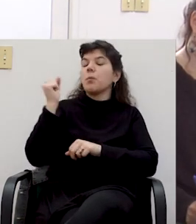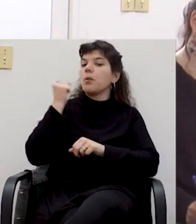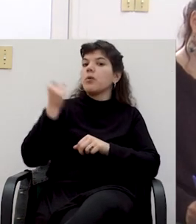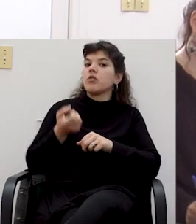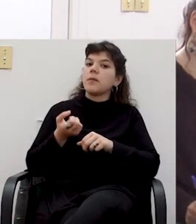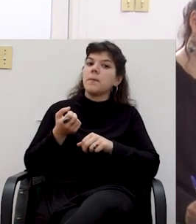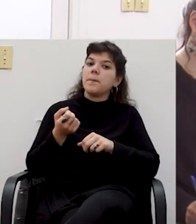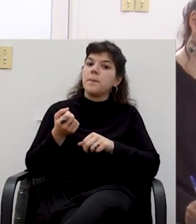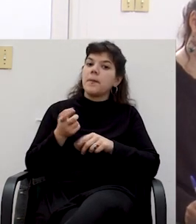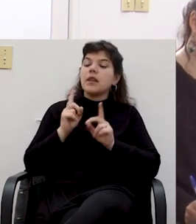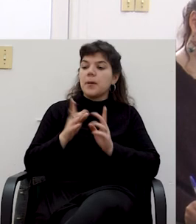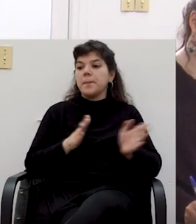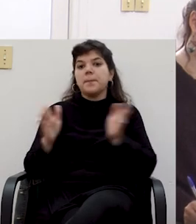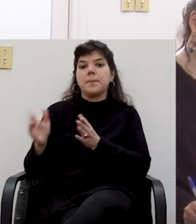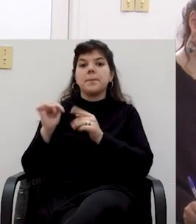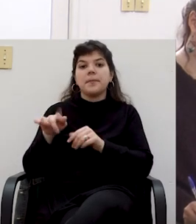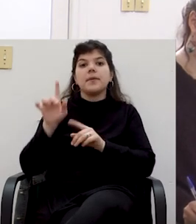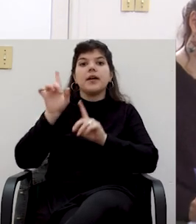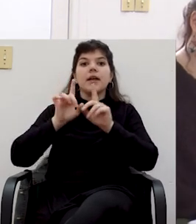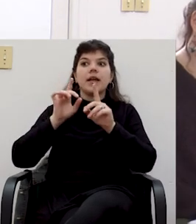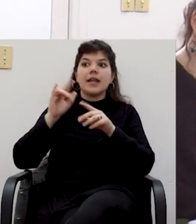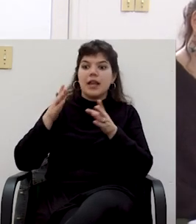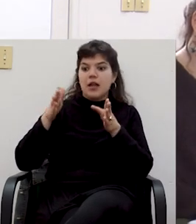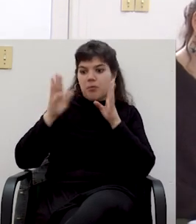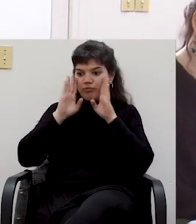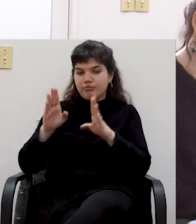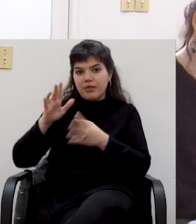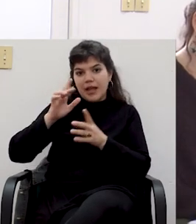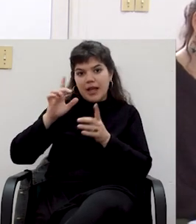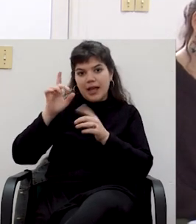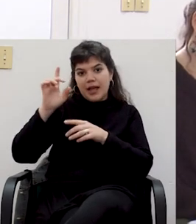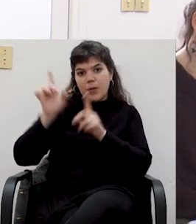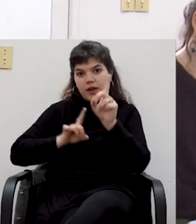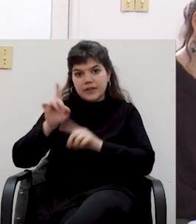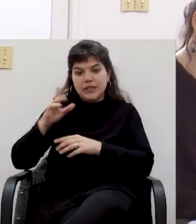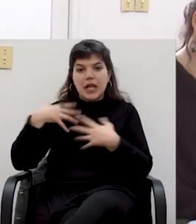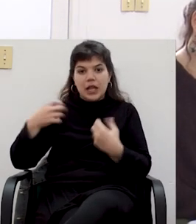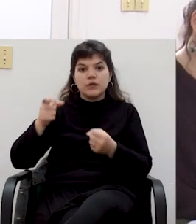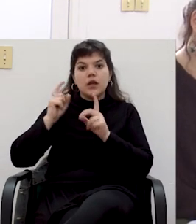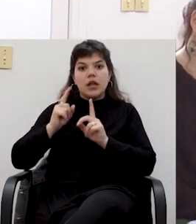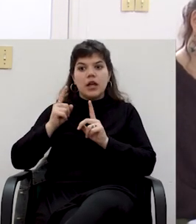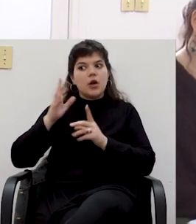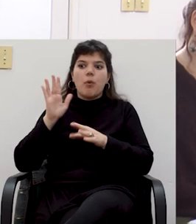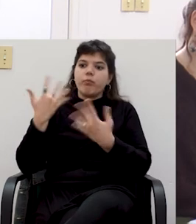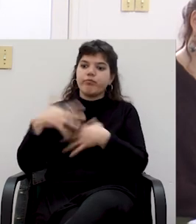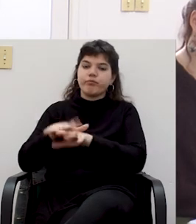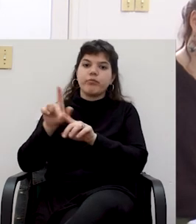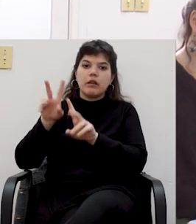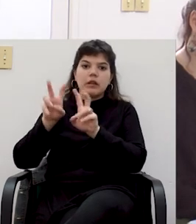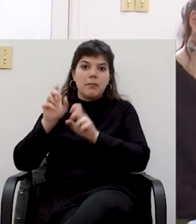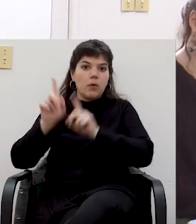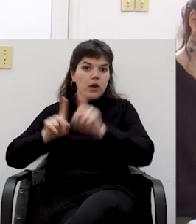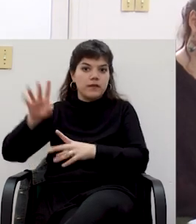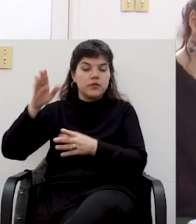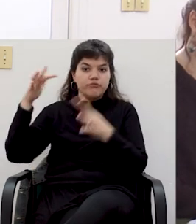importante. Por otro lado, tenemos la División Universitaria de la Salud, que está integrada a Bienestar Universitario. Sobre esta división